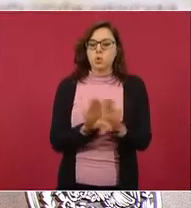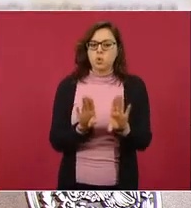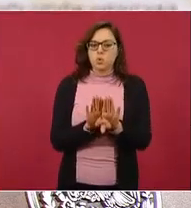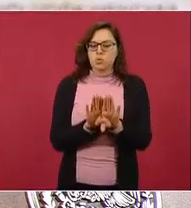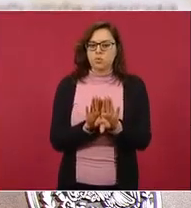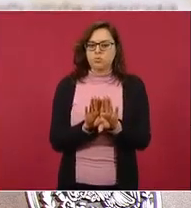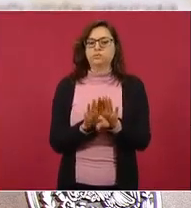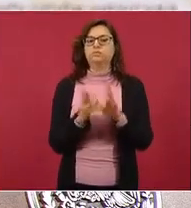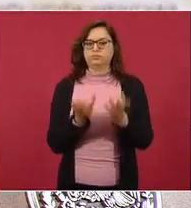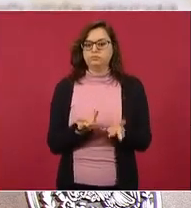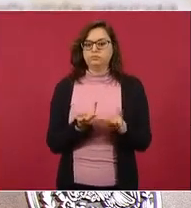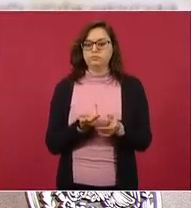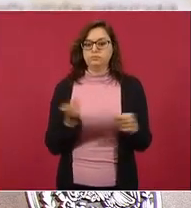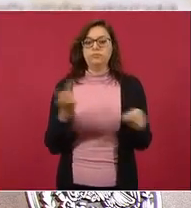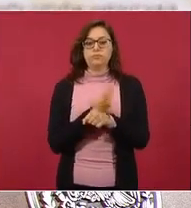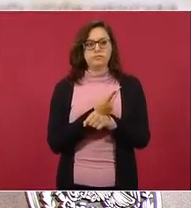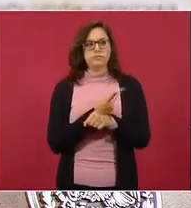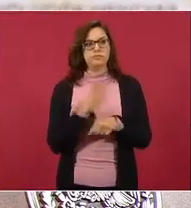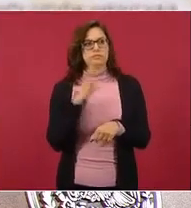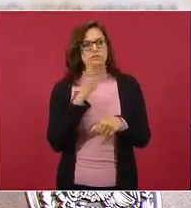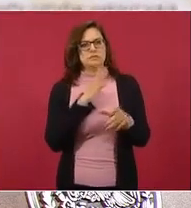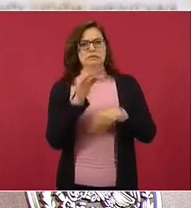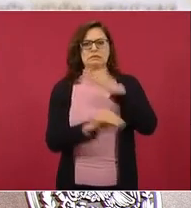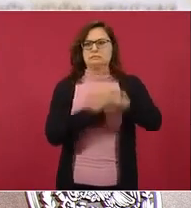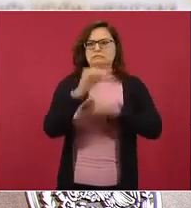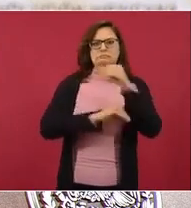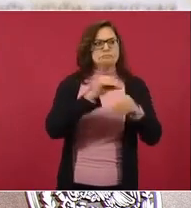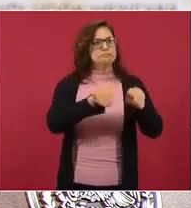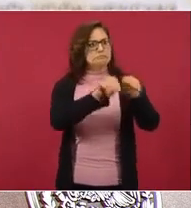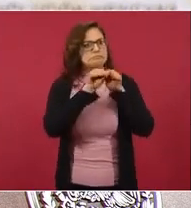ha generado polémica y los